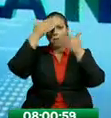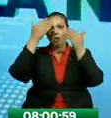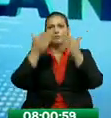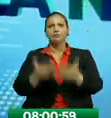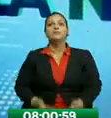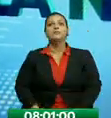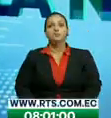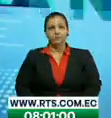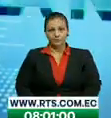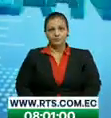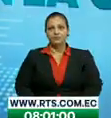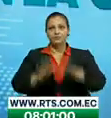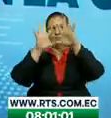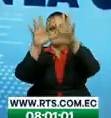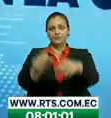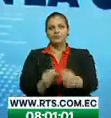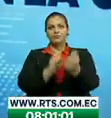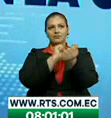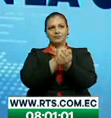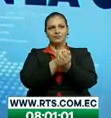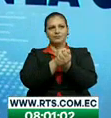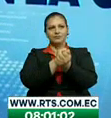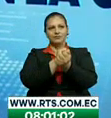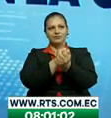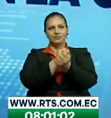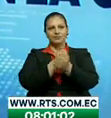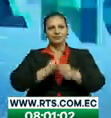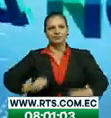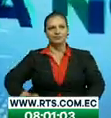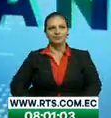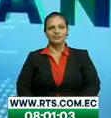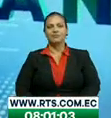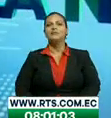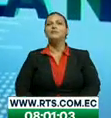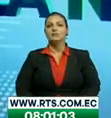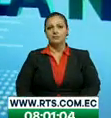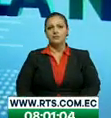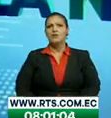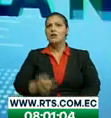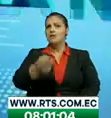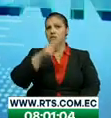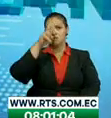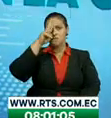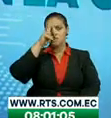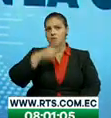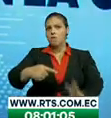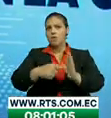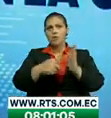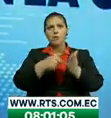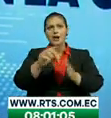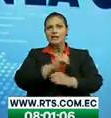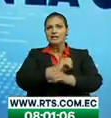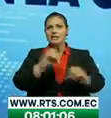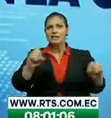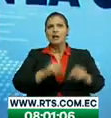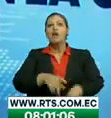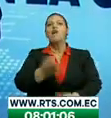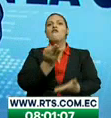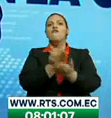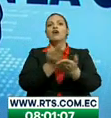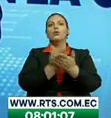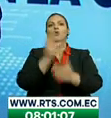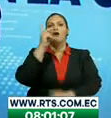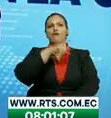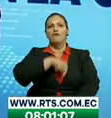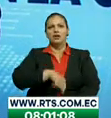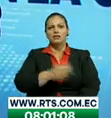defraudación fraudulenta, a ver, tributaria, ¿no? Fraudulenta tributaria. Las autoridades detectaron un posible